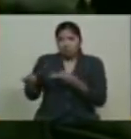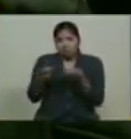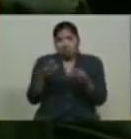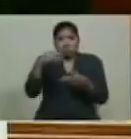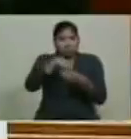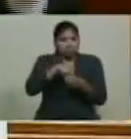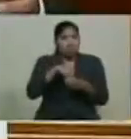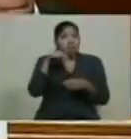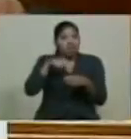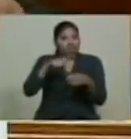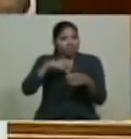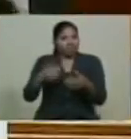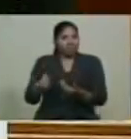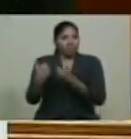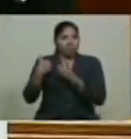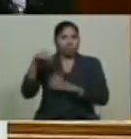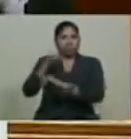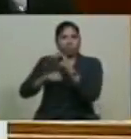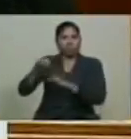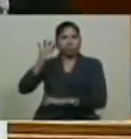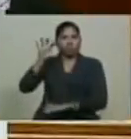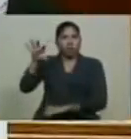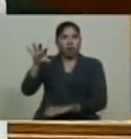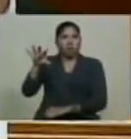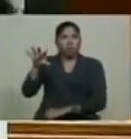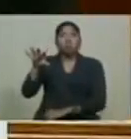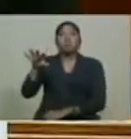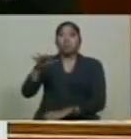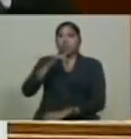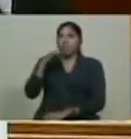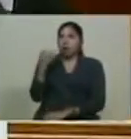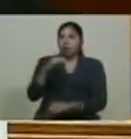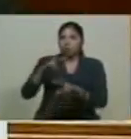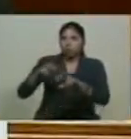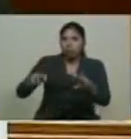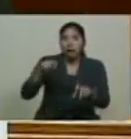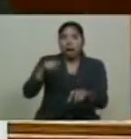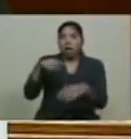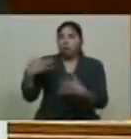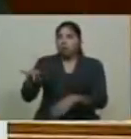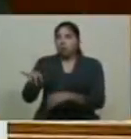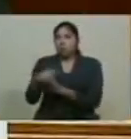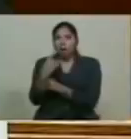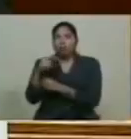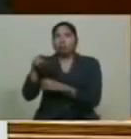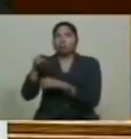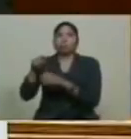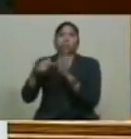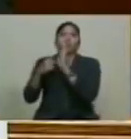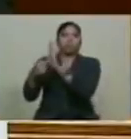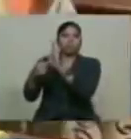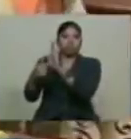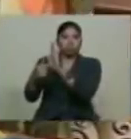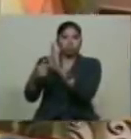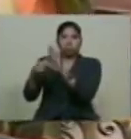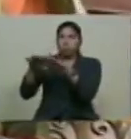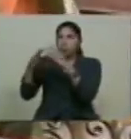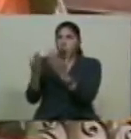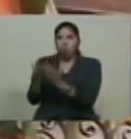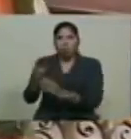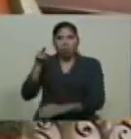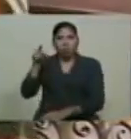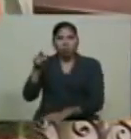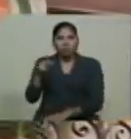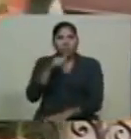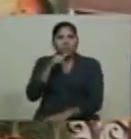Es la defensa de la patria, es denunciar ante el mundo a los traidores a la patria, es denunciar ante el mundo a aquellos